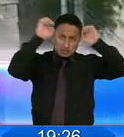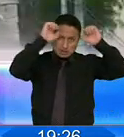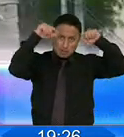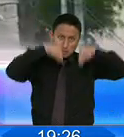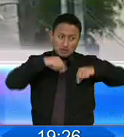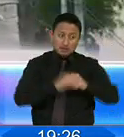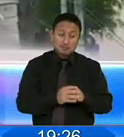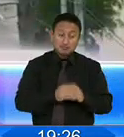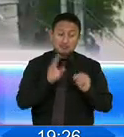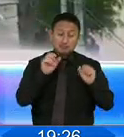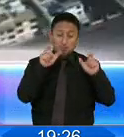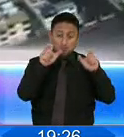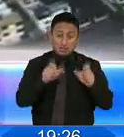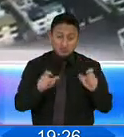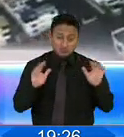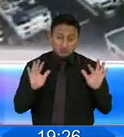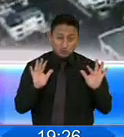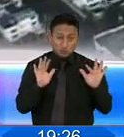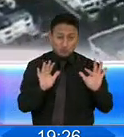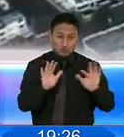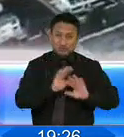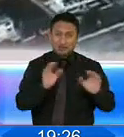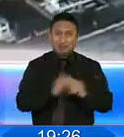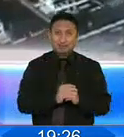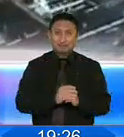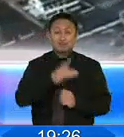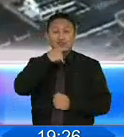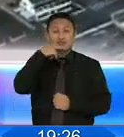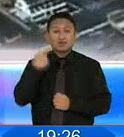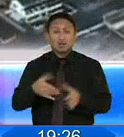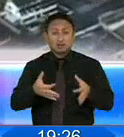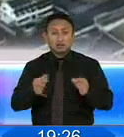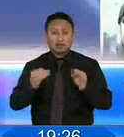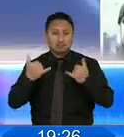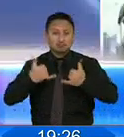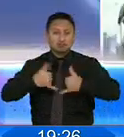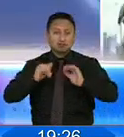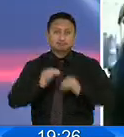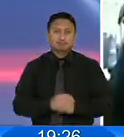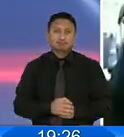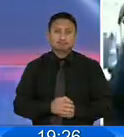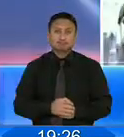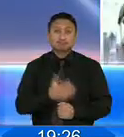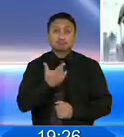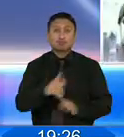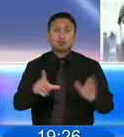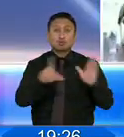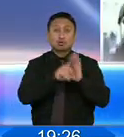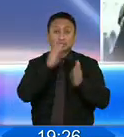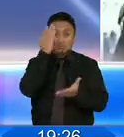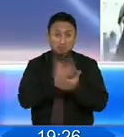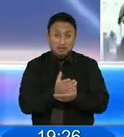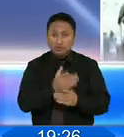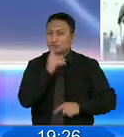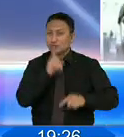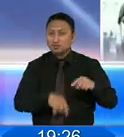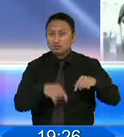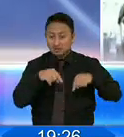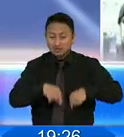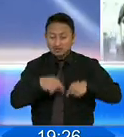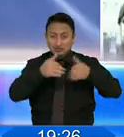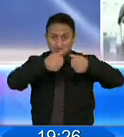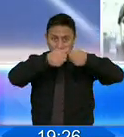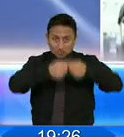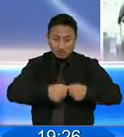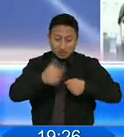las aglomeraciones, ya que el feriado de carnaval se mantiene. Lo que por ley no lo podemos suspender por cuanto está en firme, es una